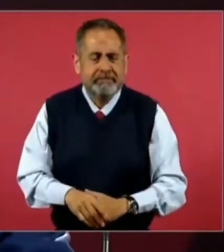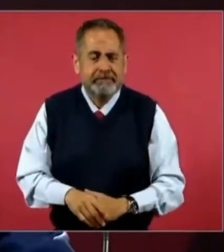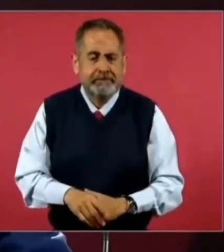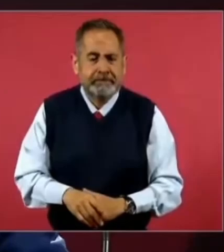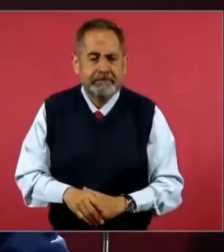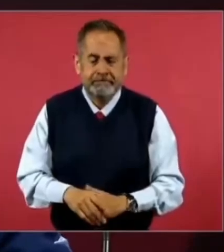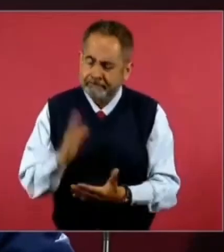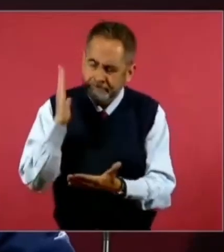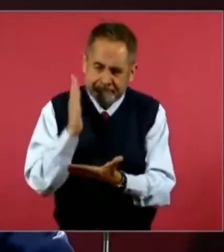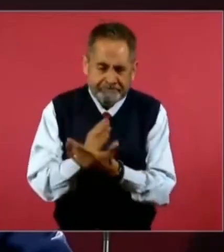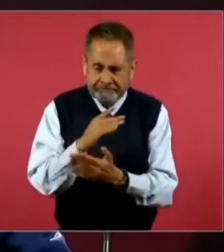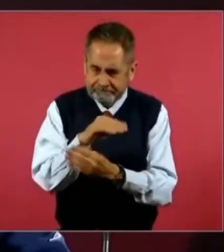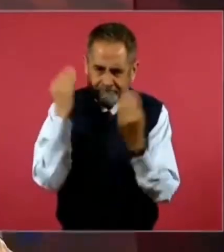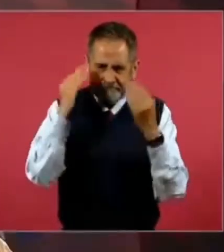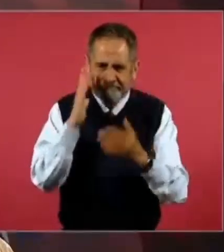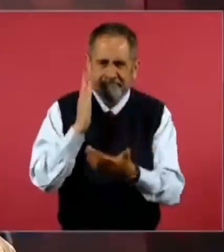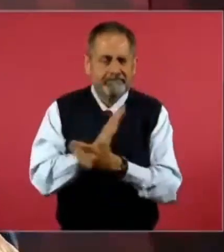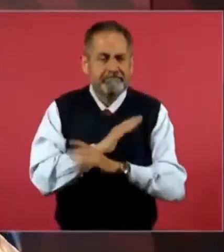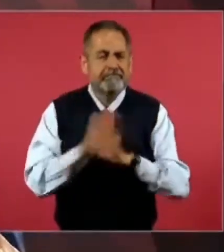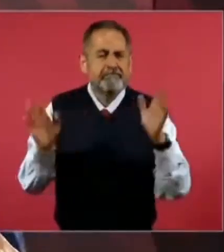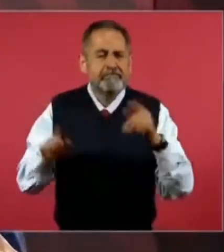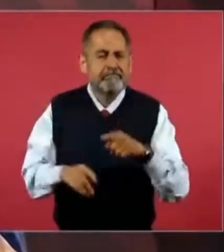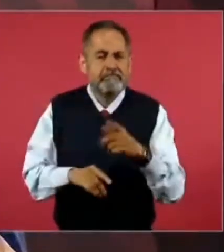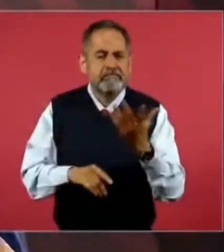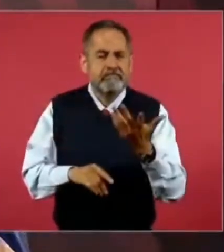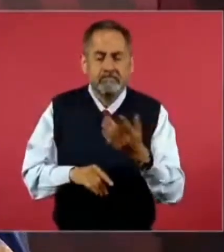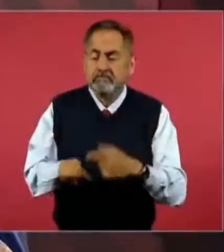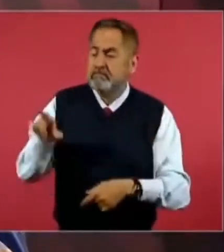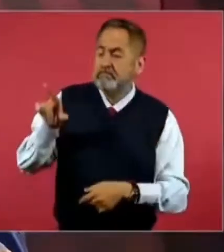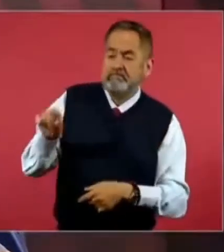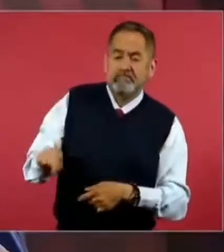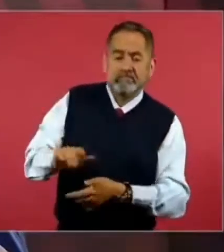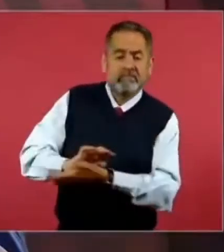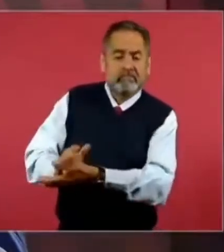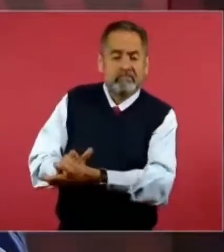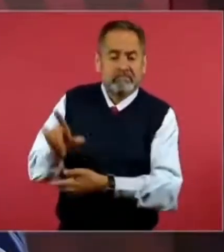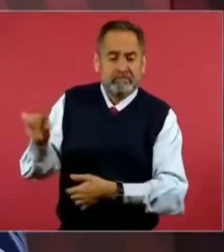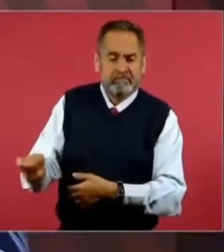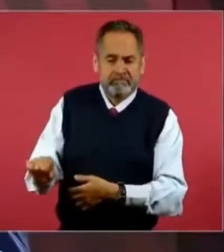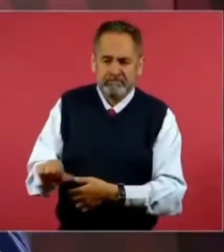Ya basta de estar humillando al pueblo.